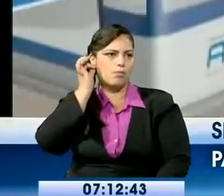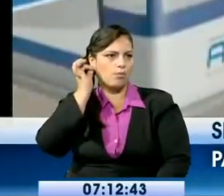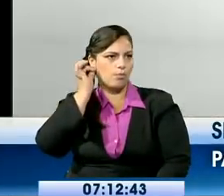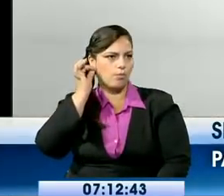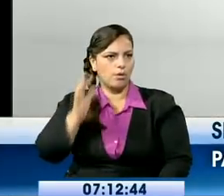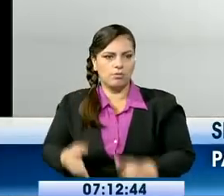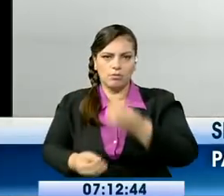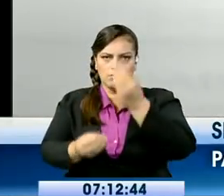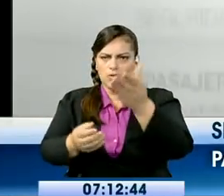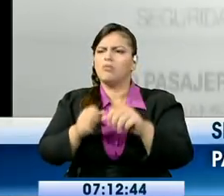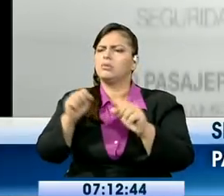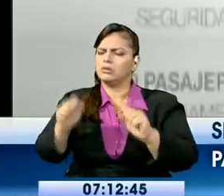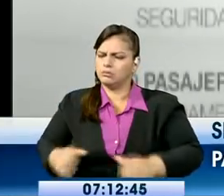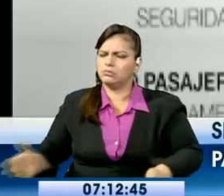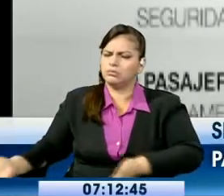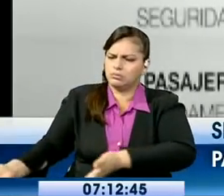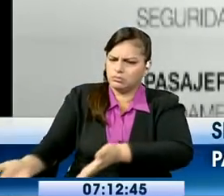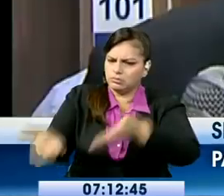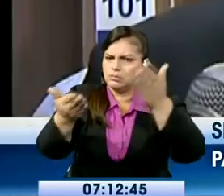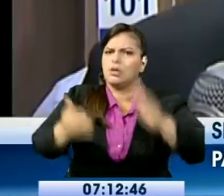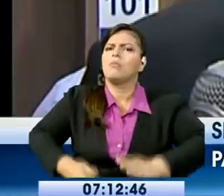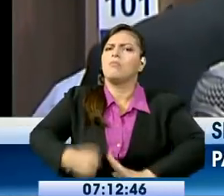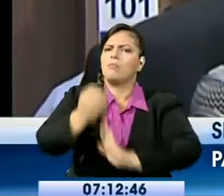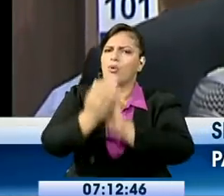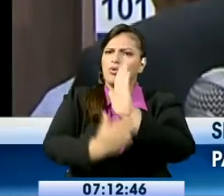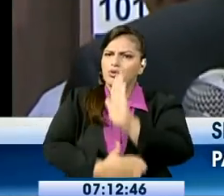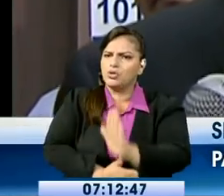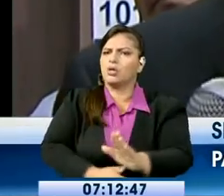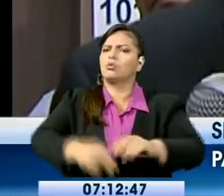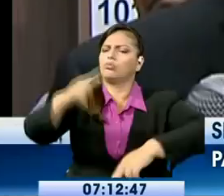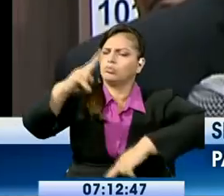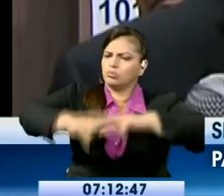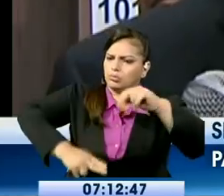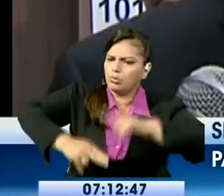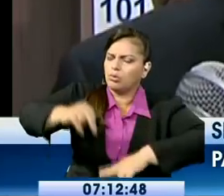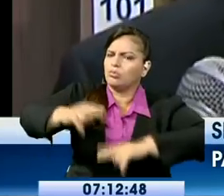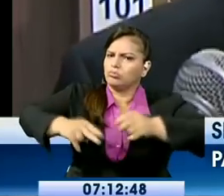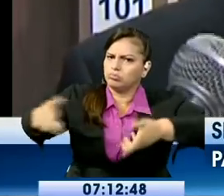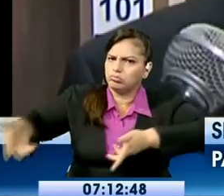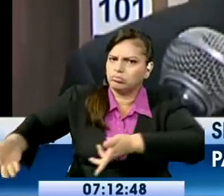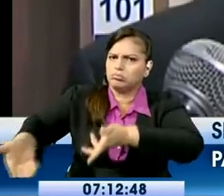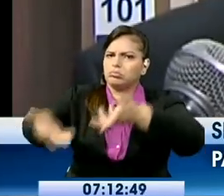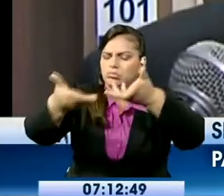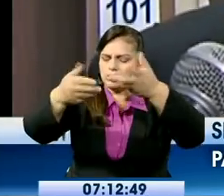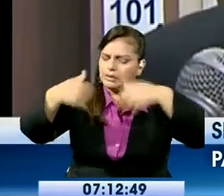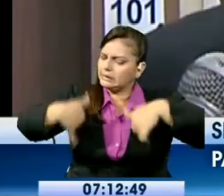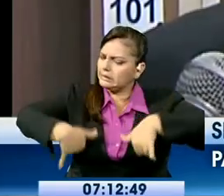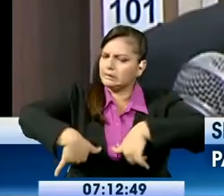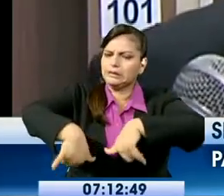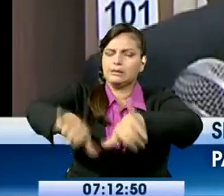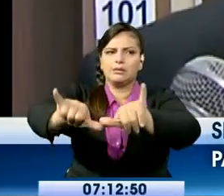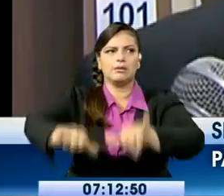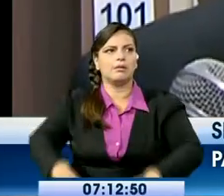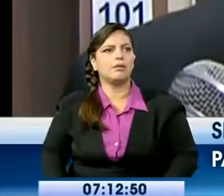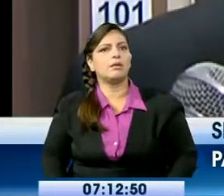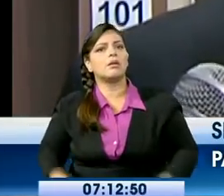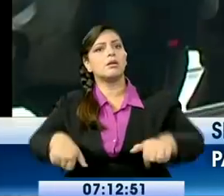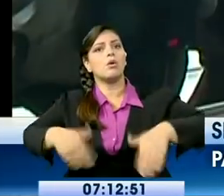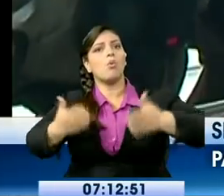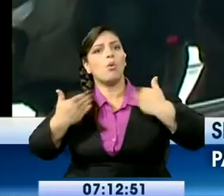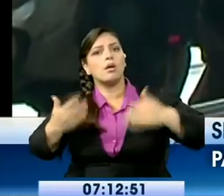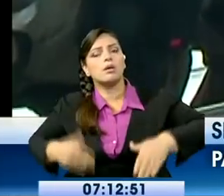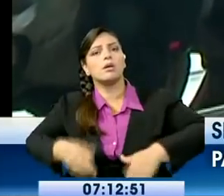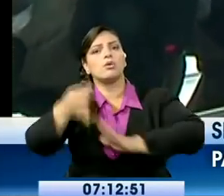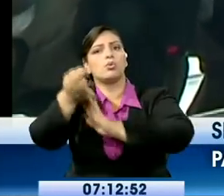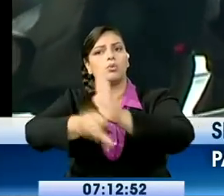proyecto Aerovía procede con su construcción. La aerovía sigue con todas sus consecuencias y esto es una gran noticia para la ciudadanía de Guayaquil y Durán.